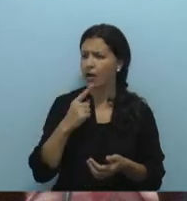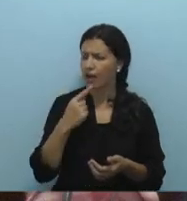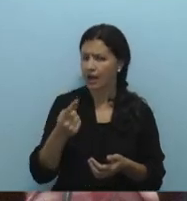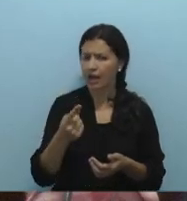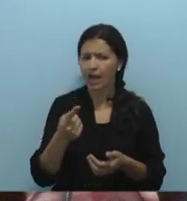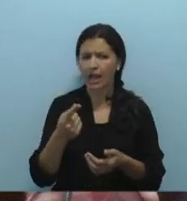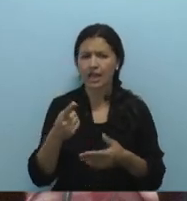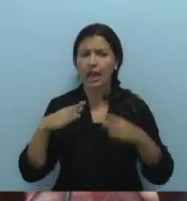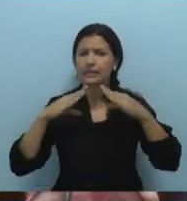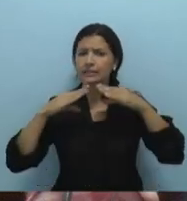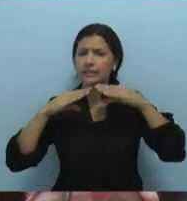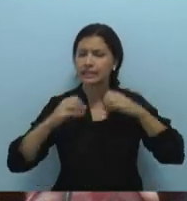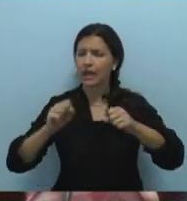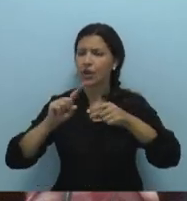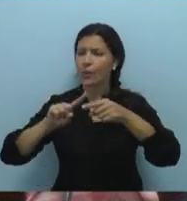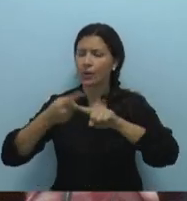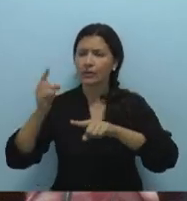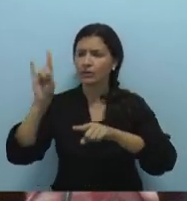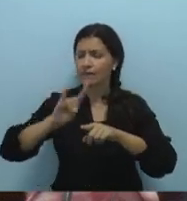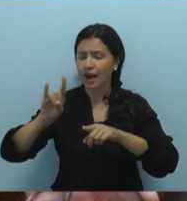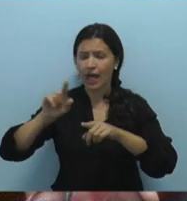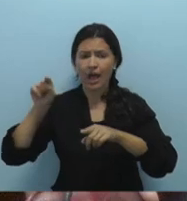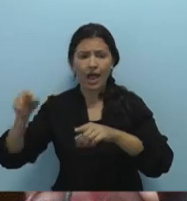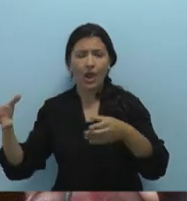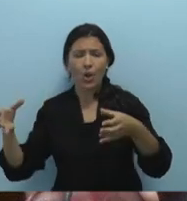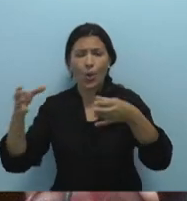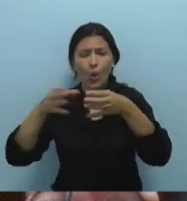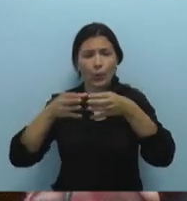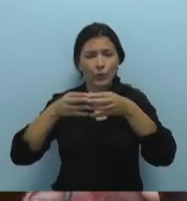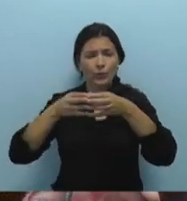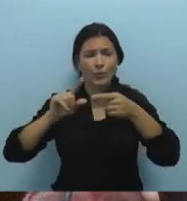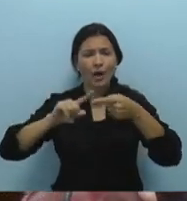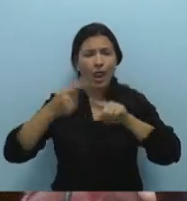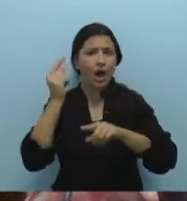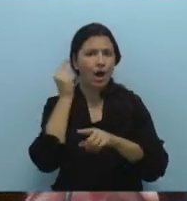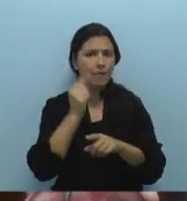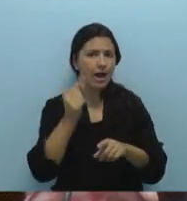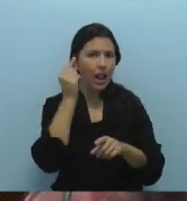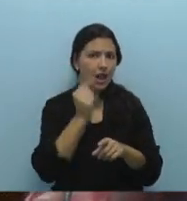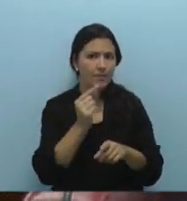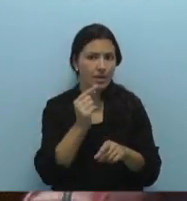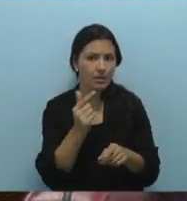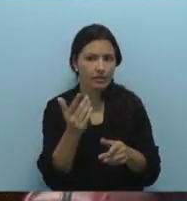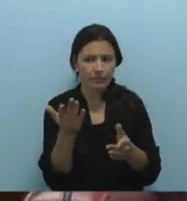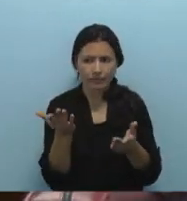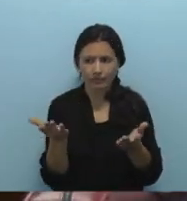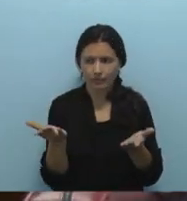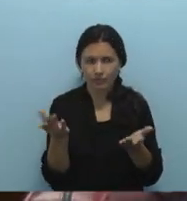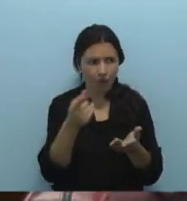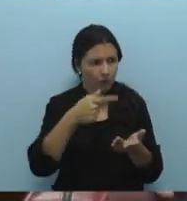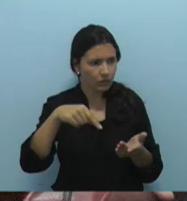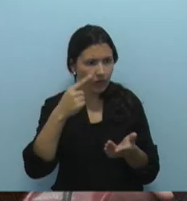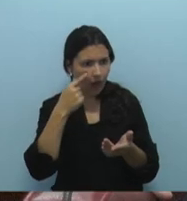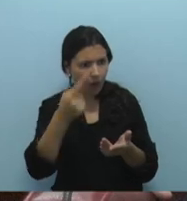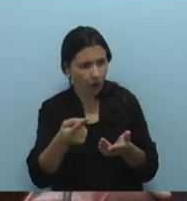el subsecretario de Política Universitaria es un declarado militante del menemismo, que no hay que hacer mucha historia